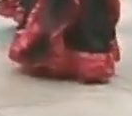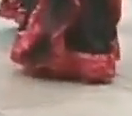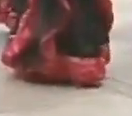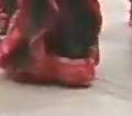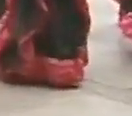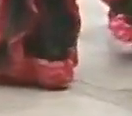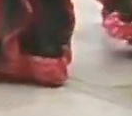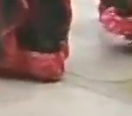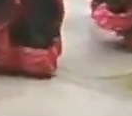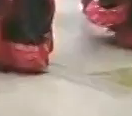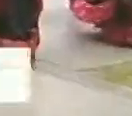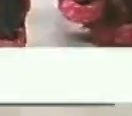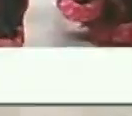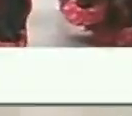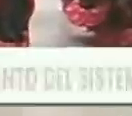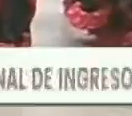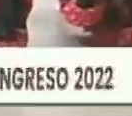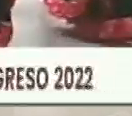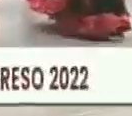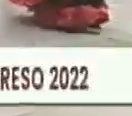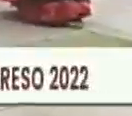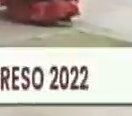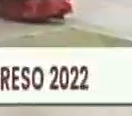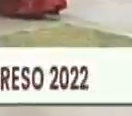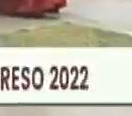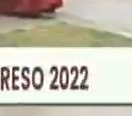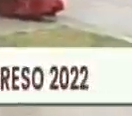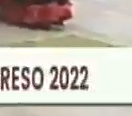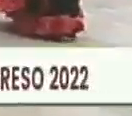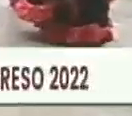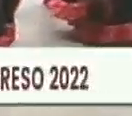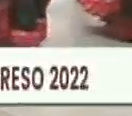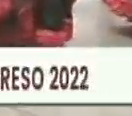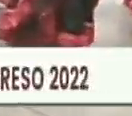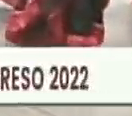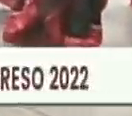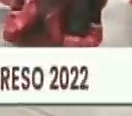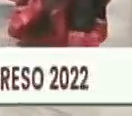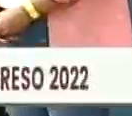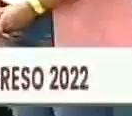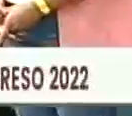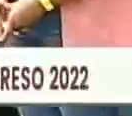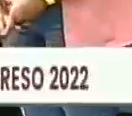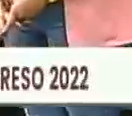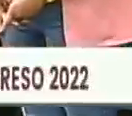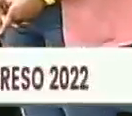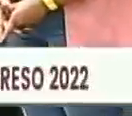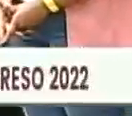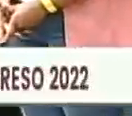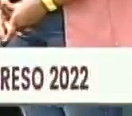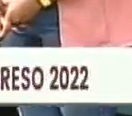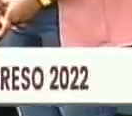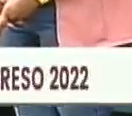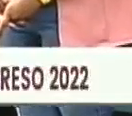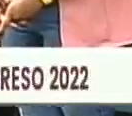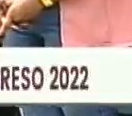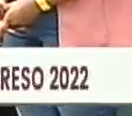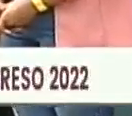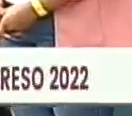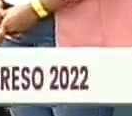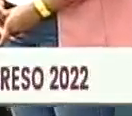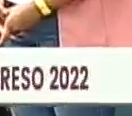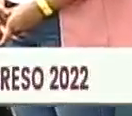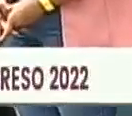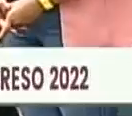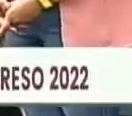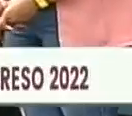Ingreso Universitario 2022, el acto cultural. España, la ministra Yelixe Santaella, este